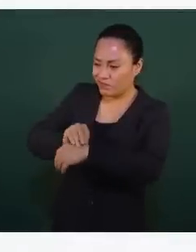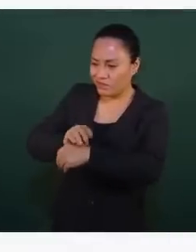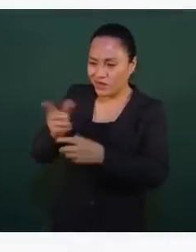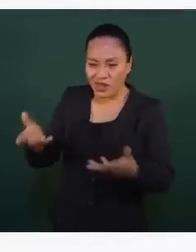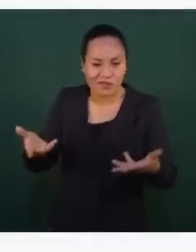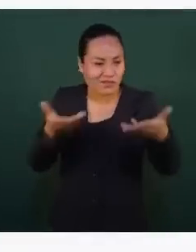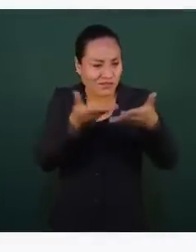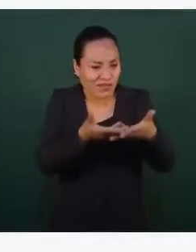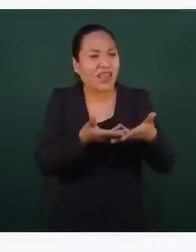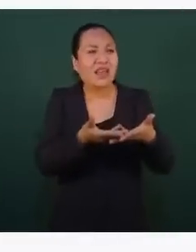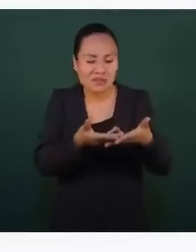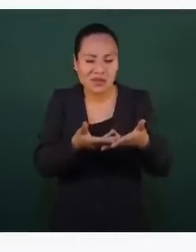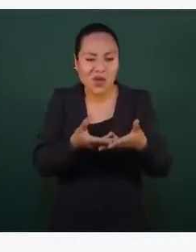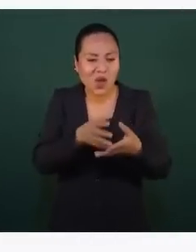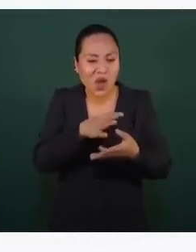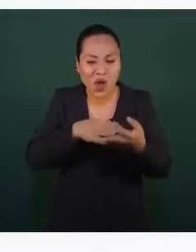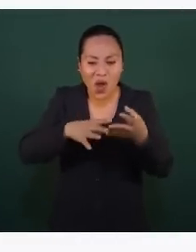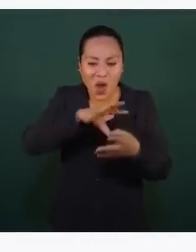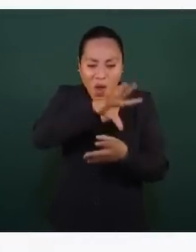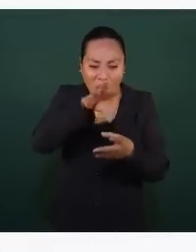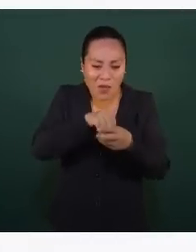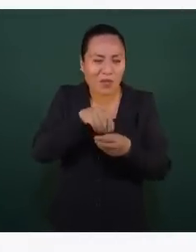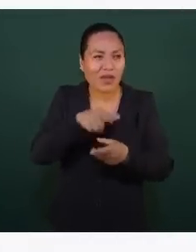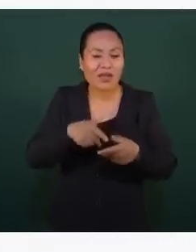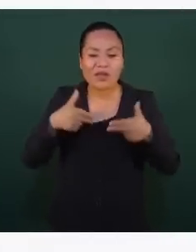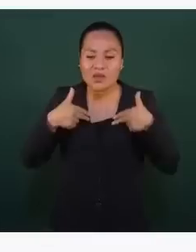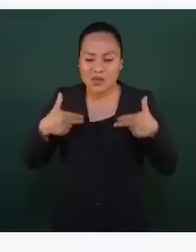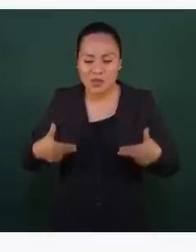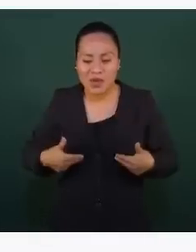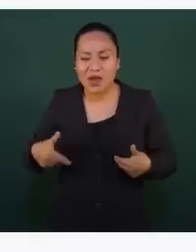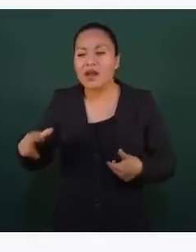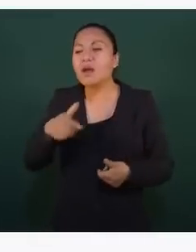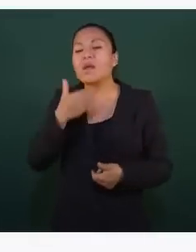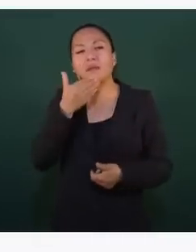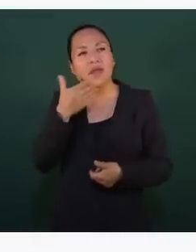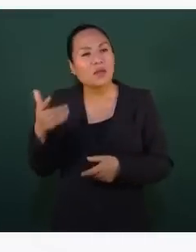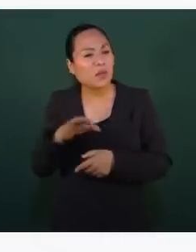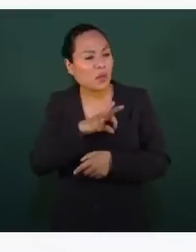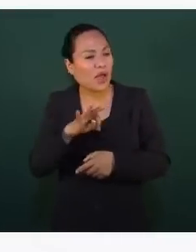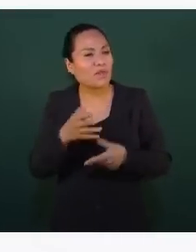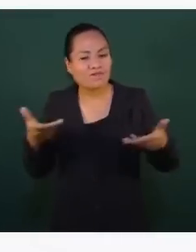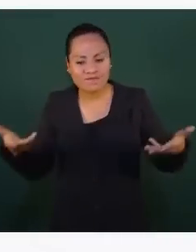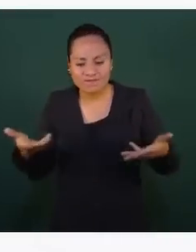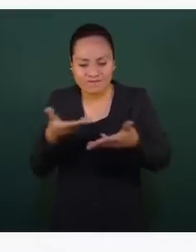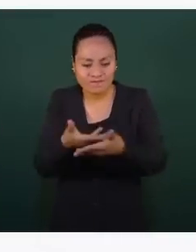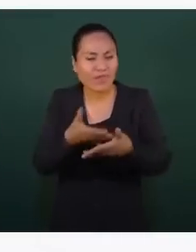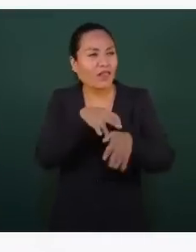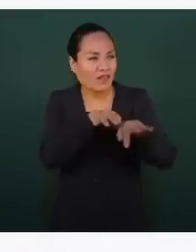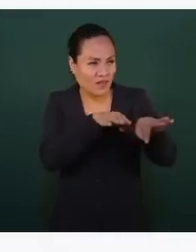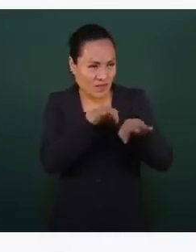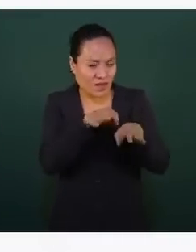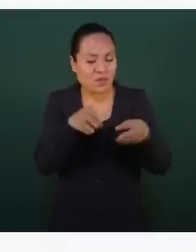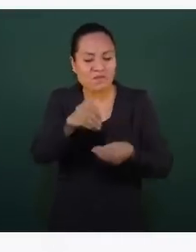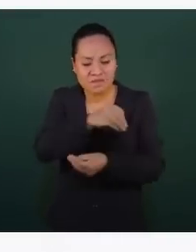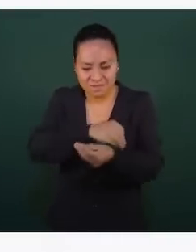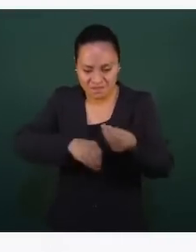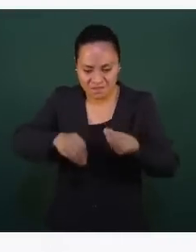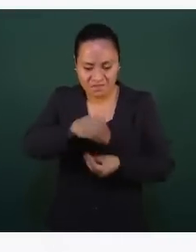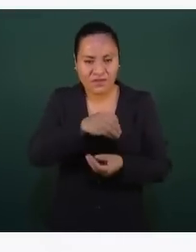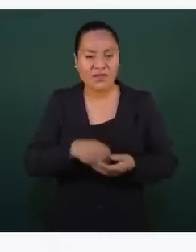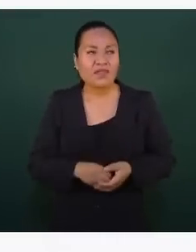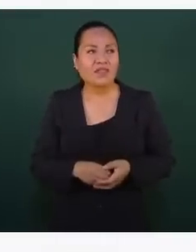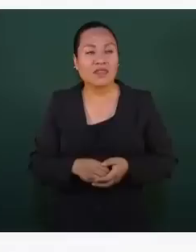ordenar y humanizar el flujo migratorio. Celebro que tanto